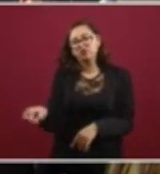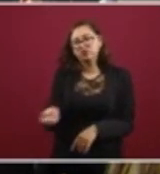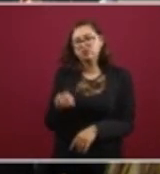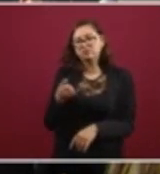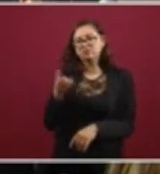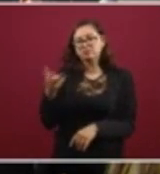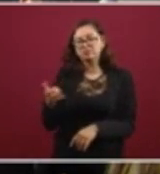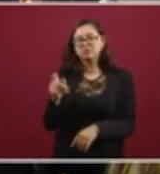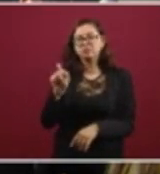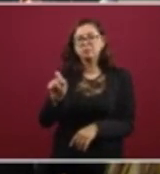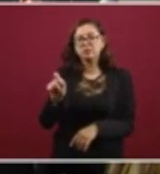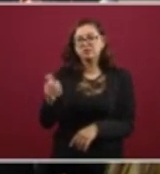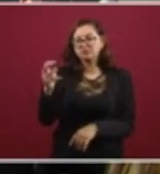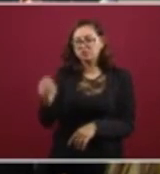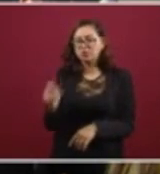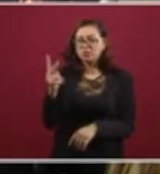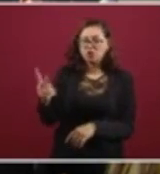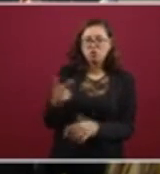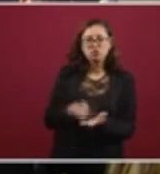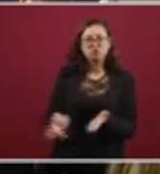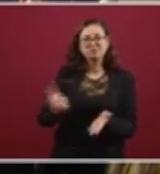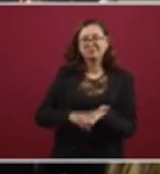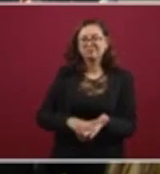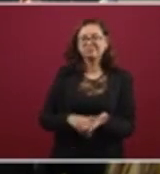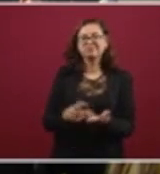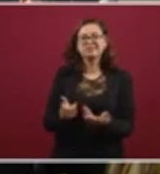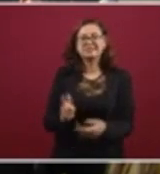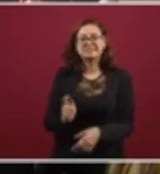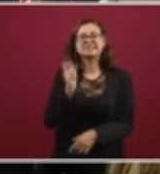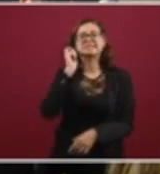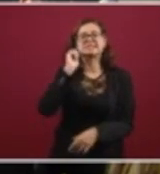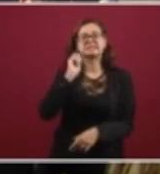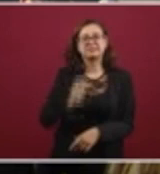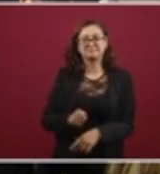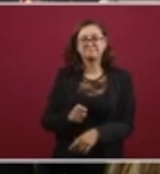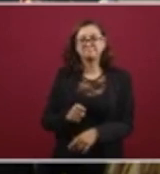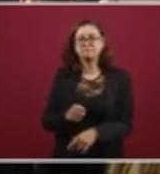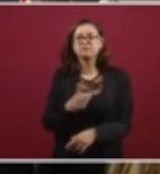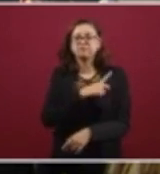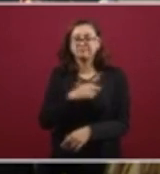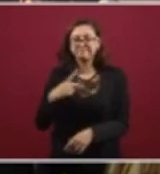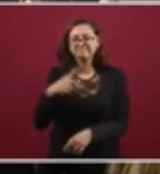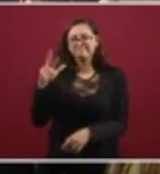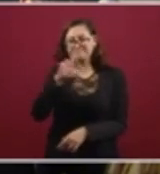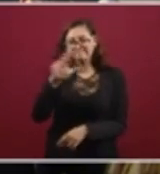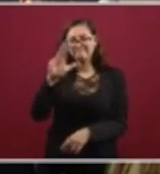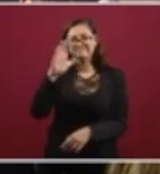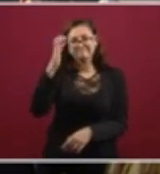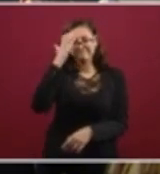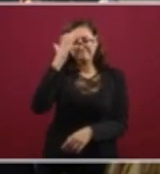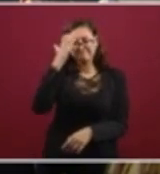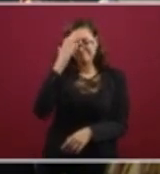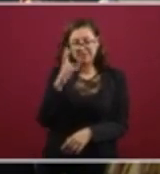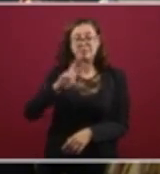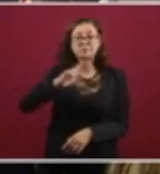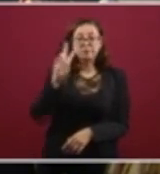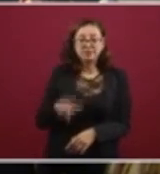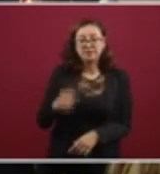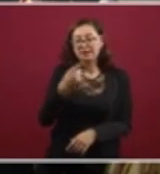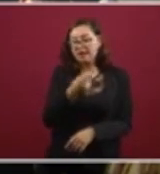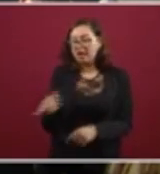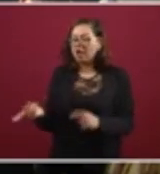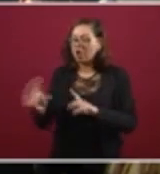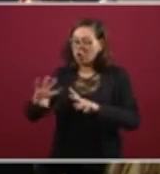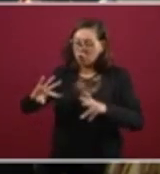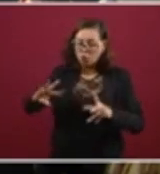que tuvieron 2 metales. Esto, pues, igual hay que reconocerlo y que contribuyeron a la suma total de